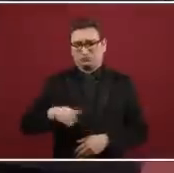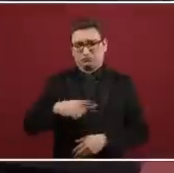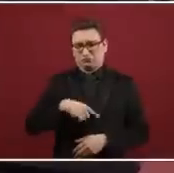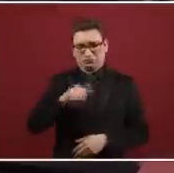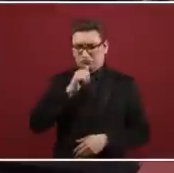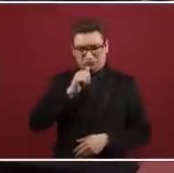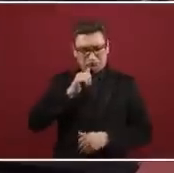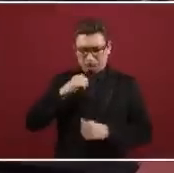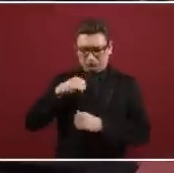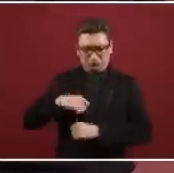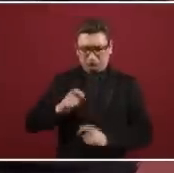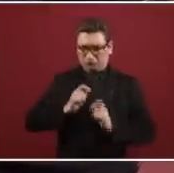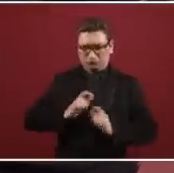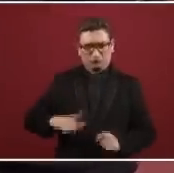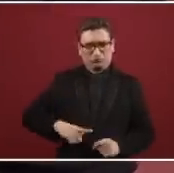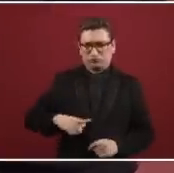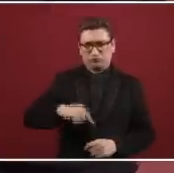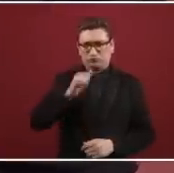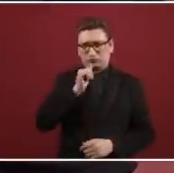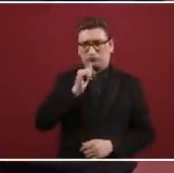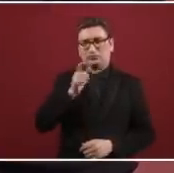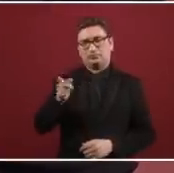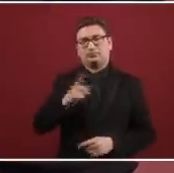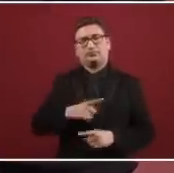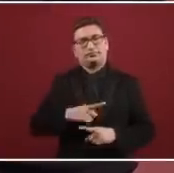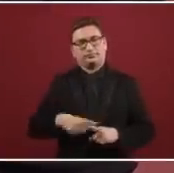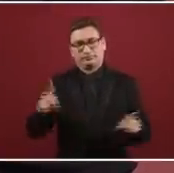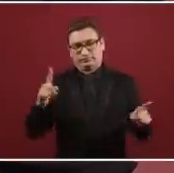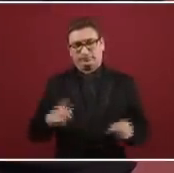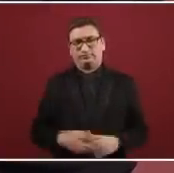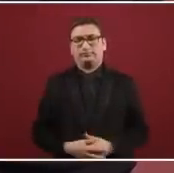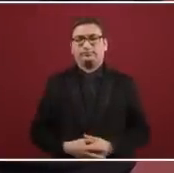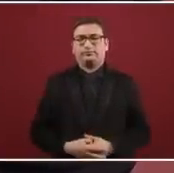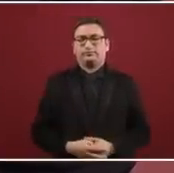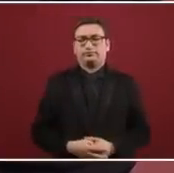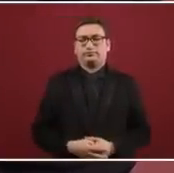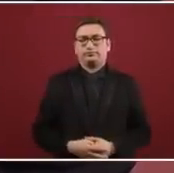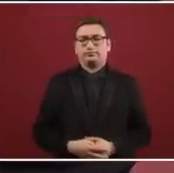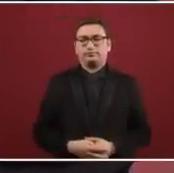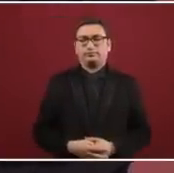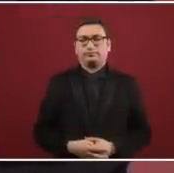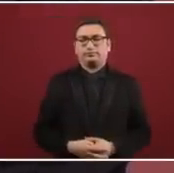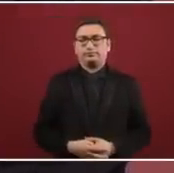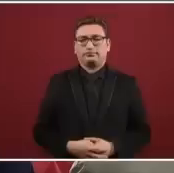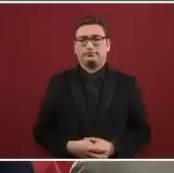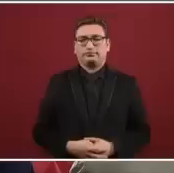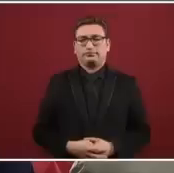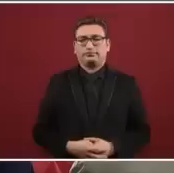Y hay una gran diferencia.